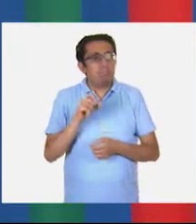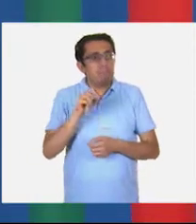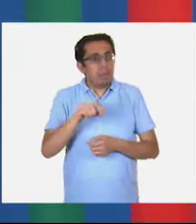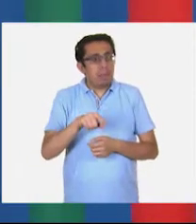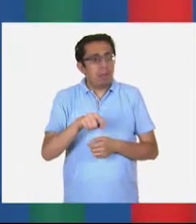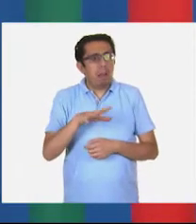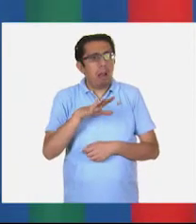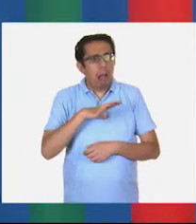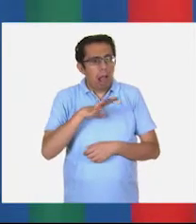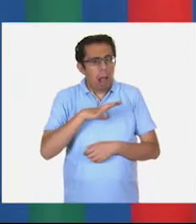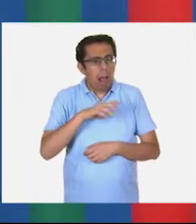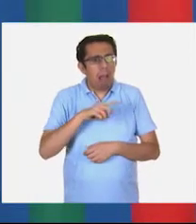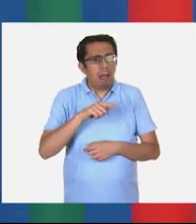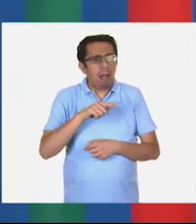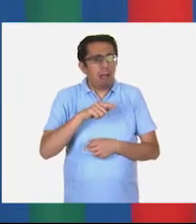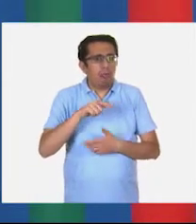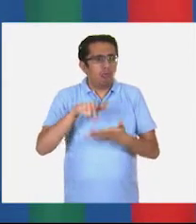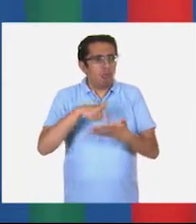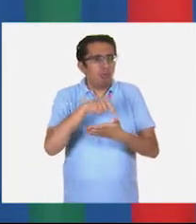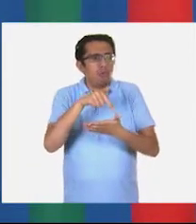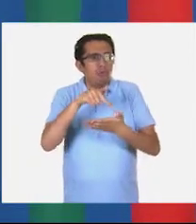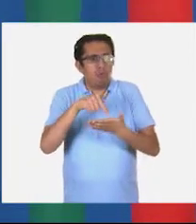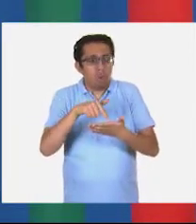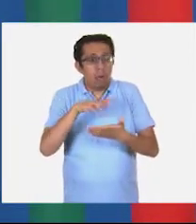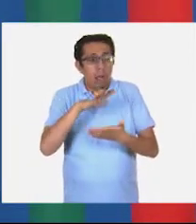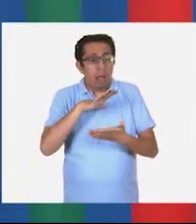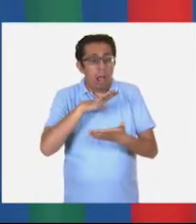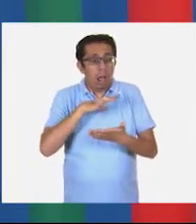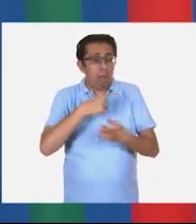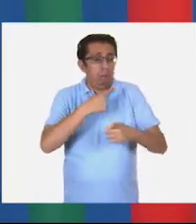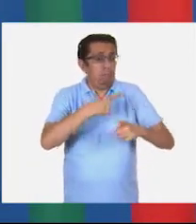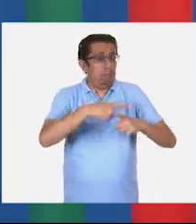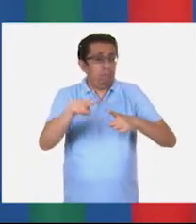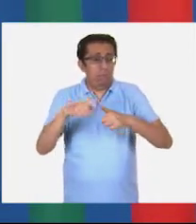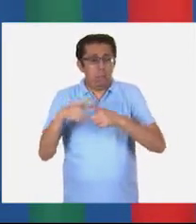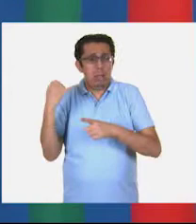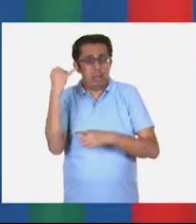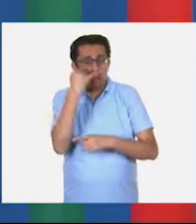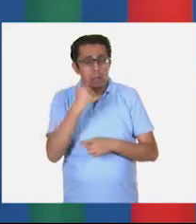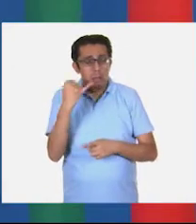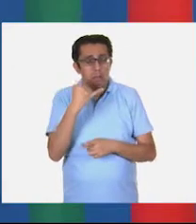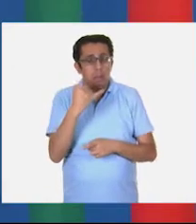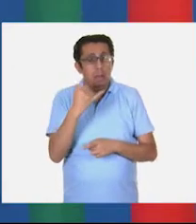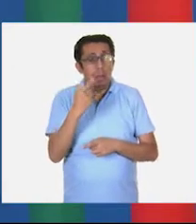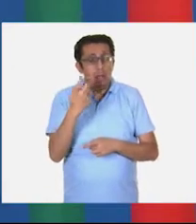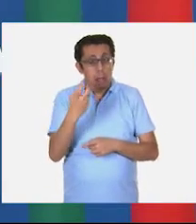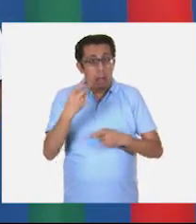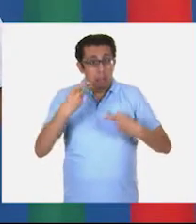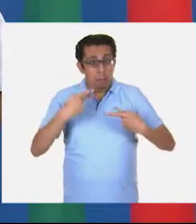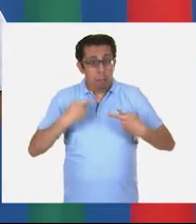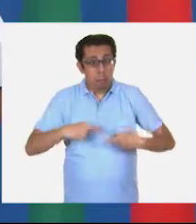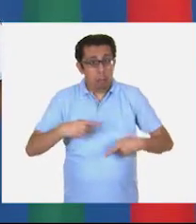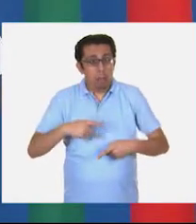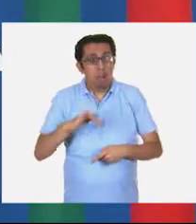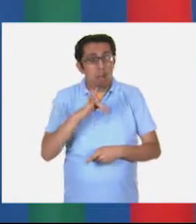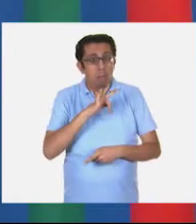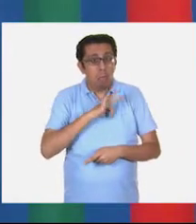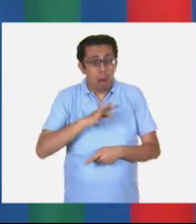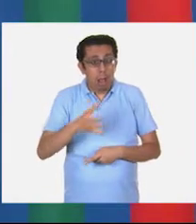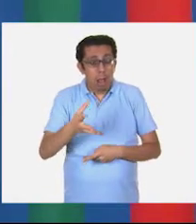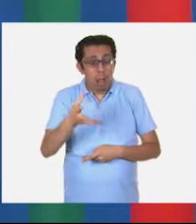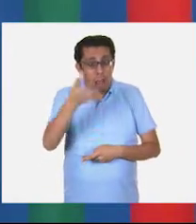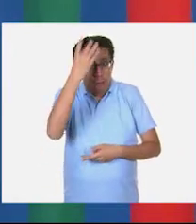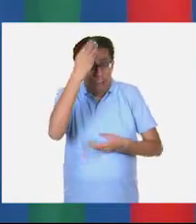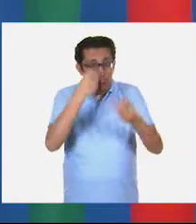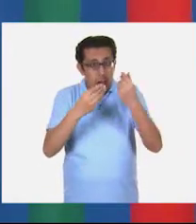hay zonas o regiones donde conviven más de una lengua originaria, por lo que sus habitantes pueden aprender, además de su